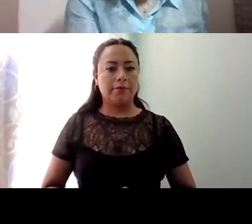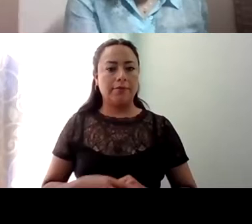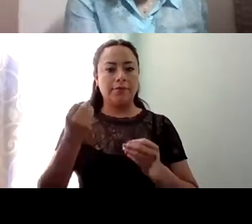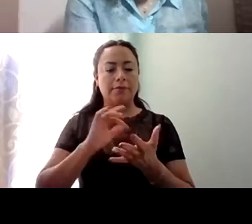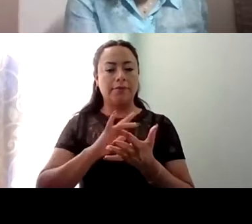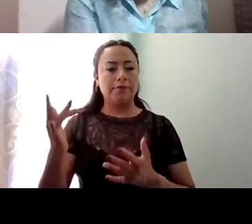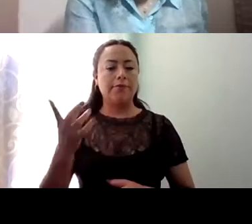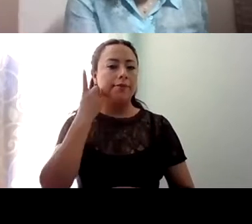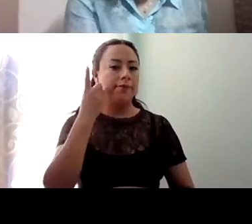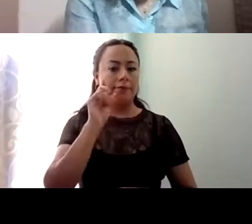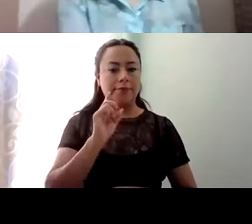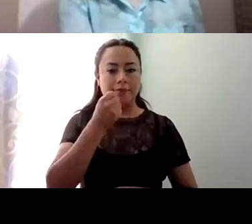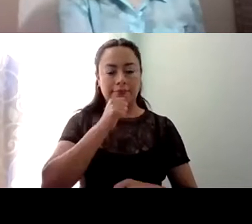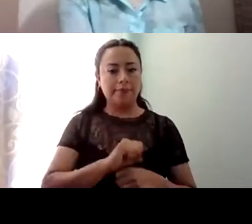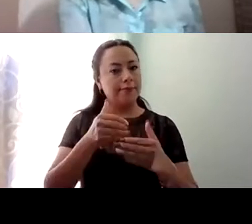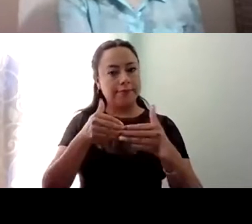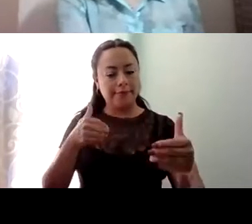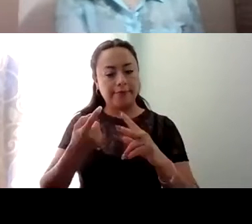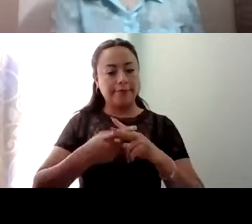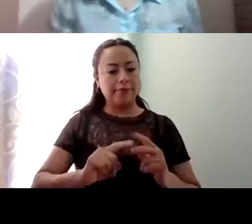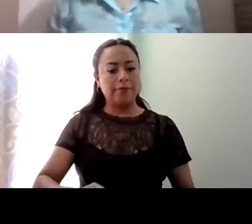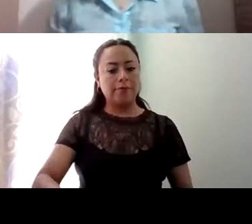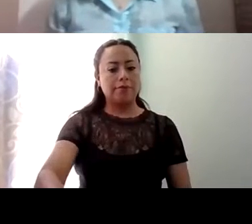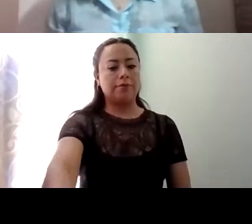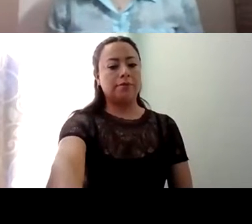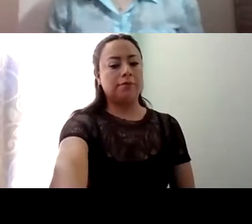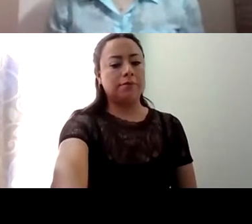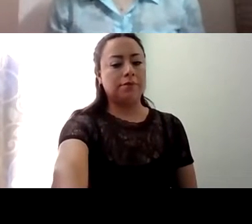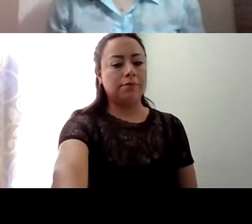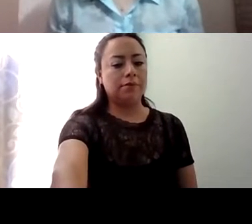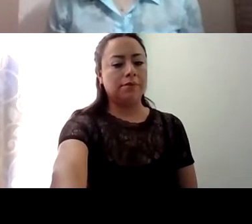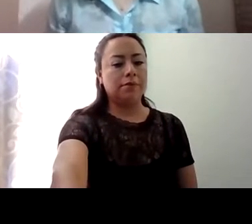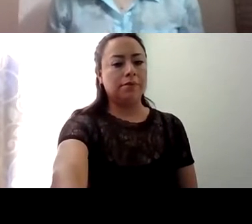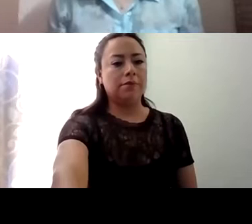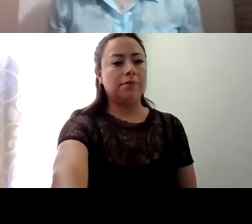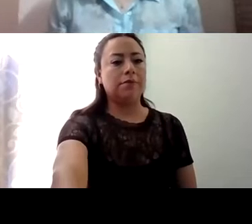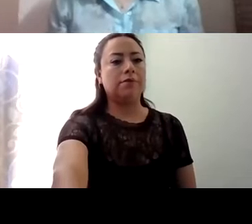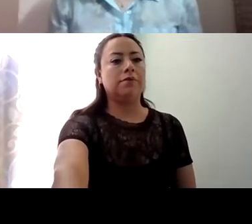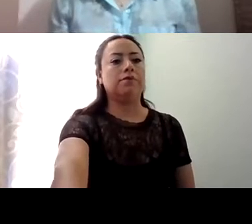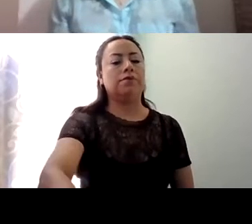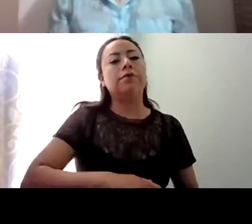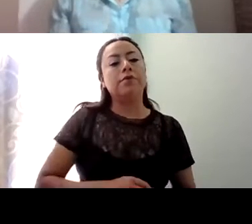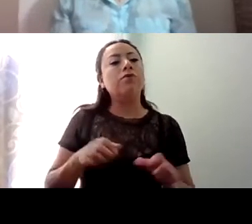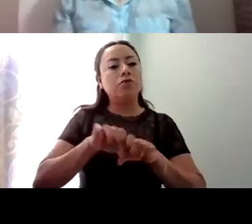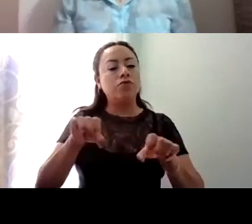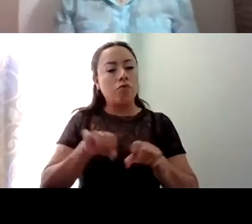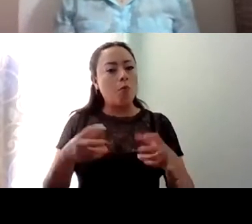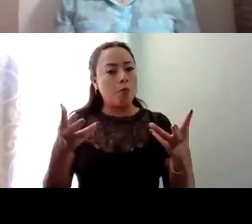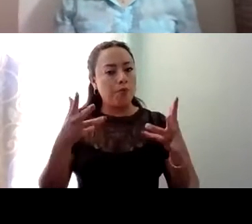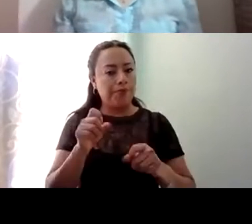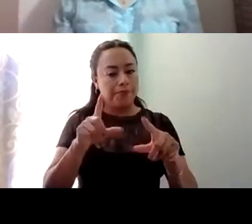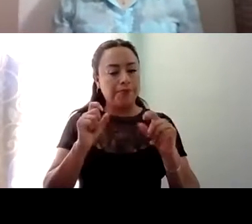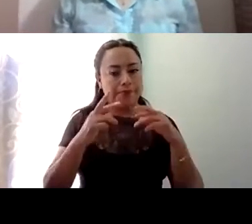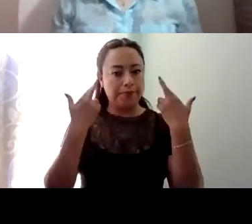diputada secretaria. Antes de dar inicio a la entrevista, presentaremos el formato mediante el cual se desarrollará la misma, por lo que